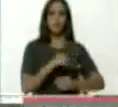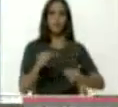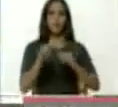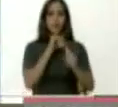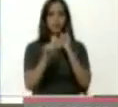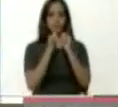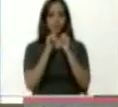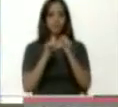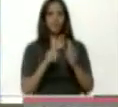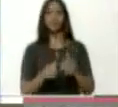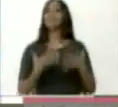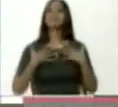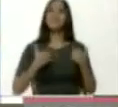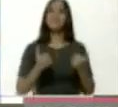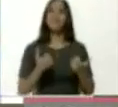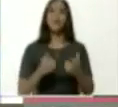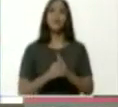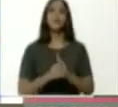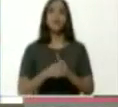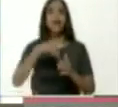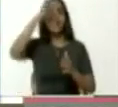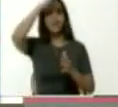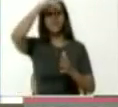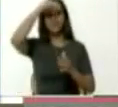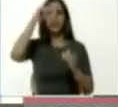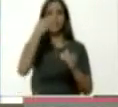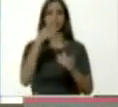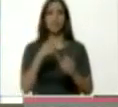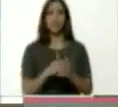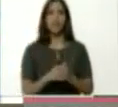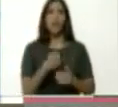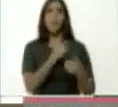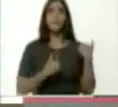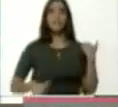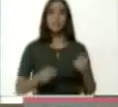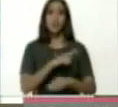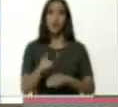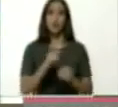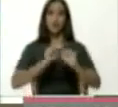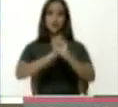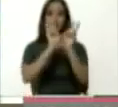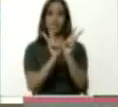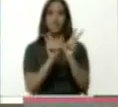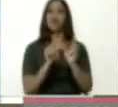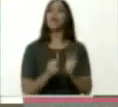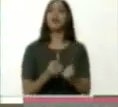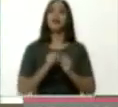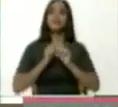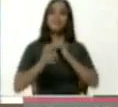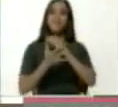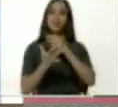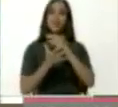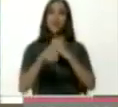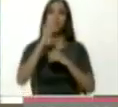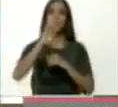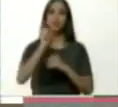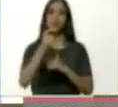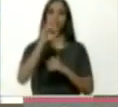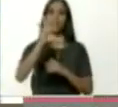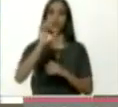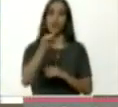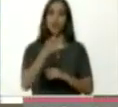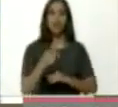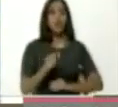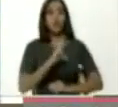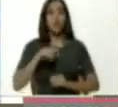Salvemos al Amazonas, está acá. Vamos a ponerla de primero. Presidente Maduro ordena construcción de satélite Guaycaipuro para desplegar tecnología 4G y 5G. Pero lo que uno no puede